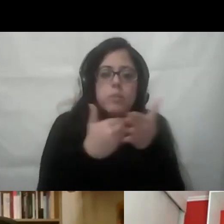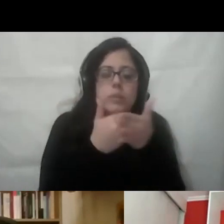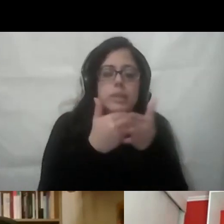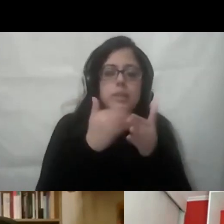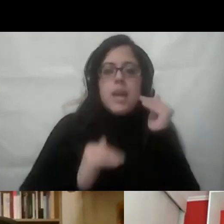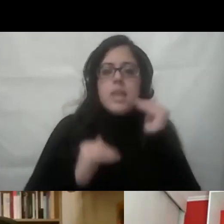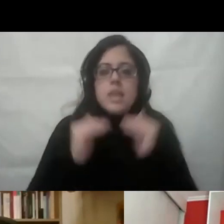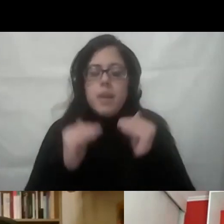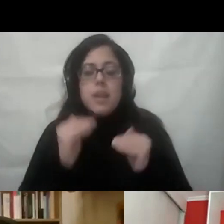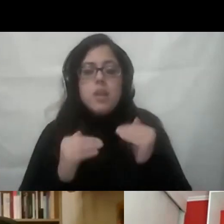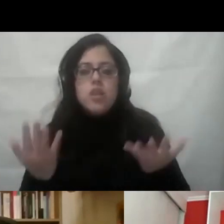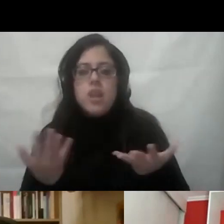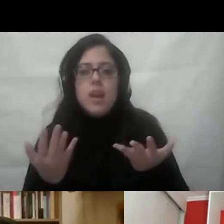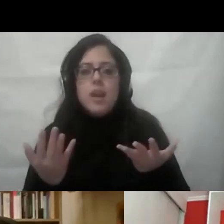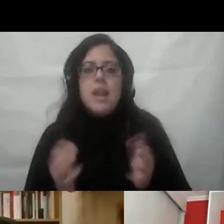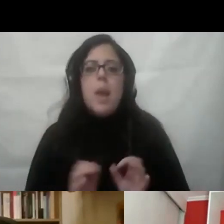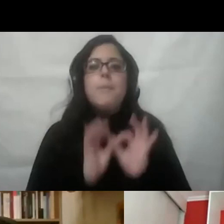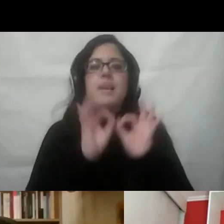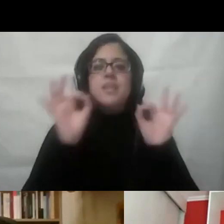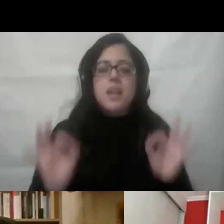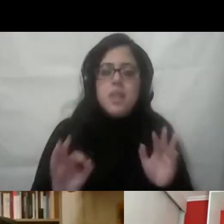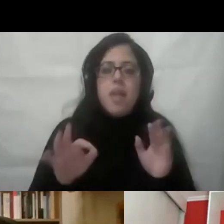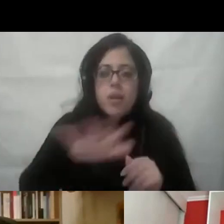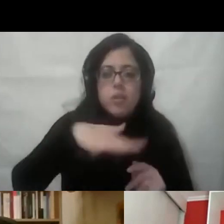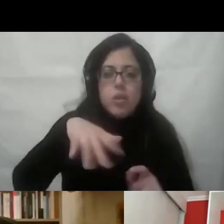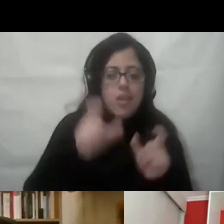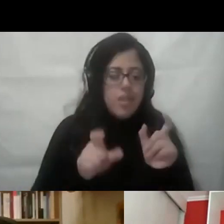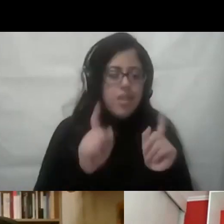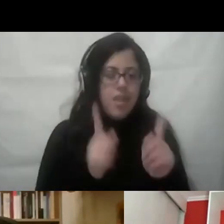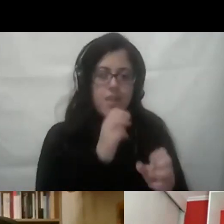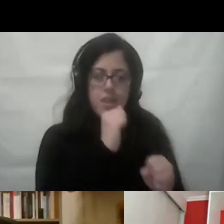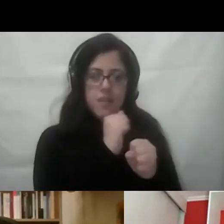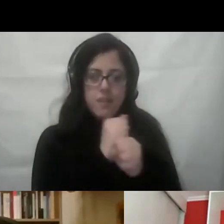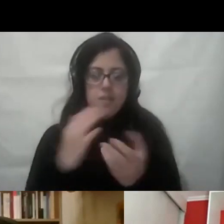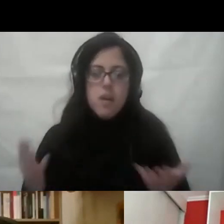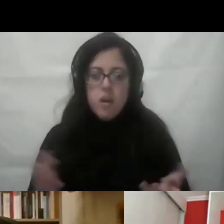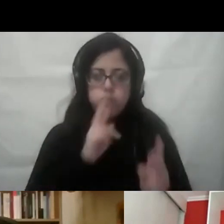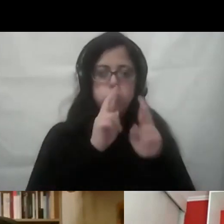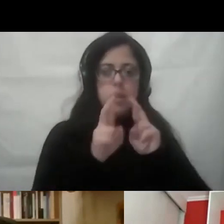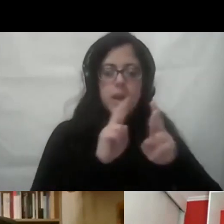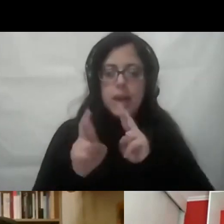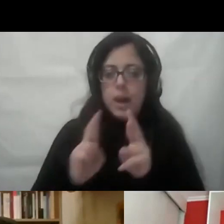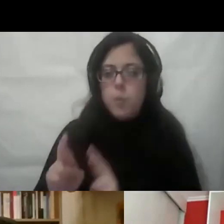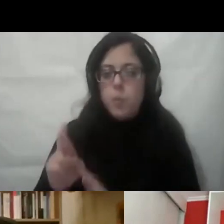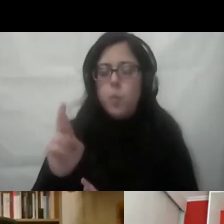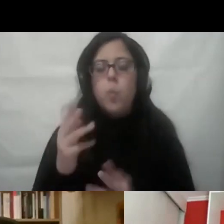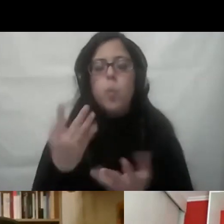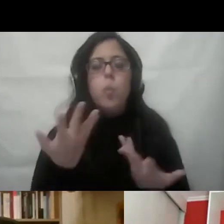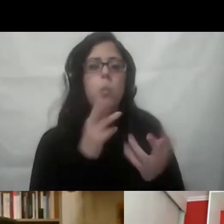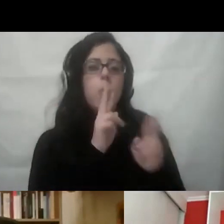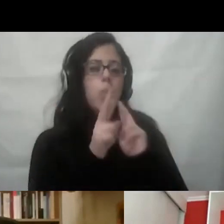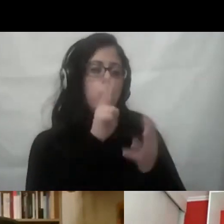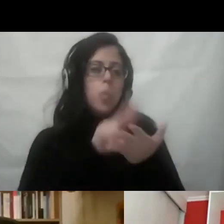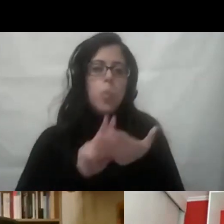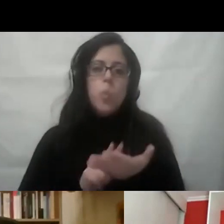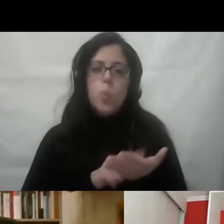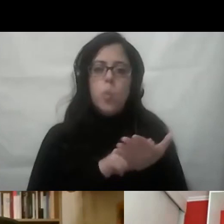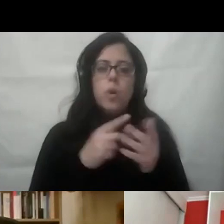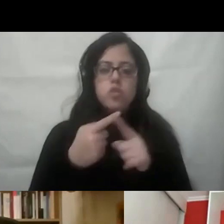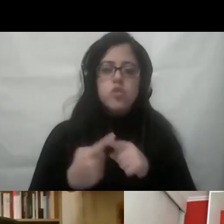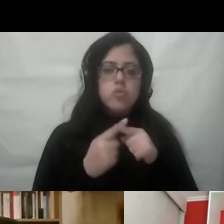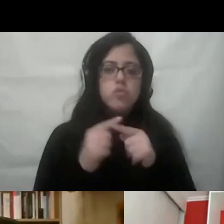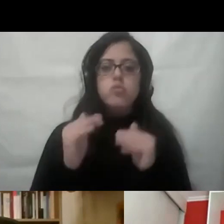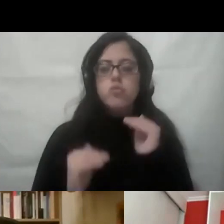especialidad cual la que tome, en todas van a tener que trabajar con otras personas, en todas tienen que responder a ciertas realidades sociales, y también va a